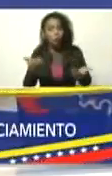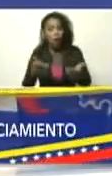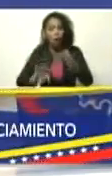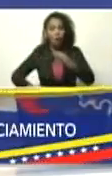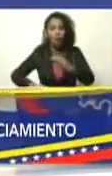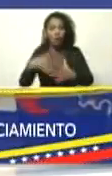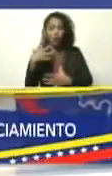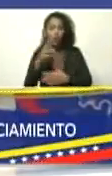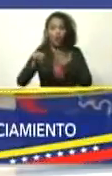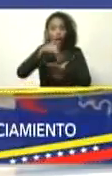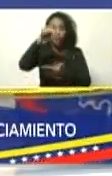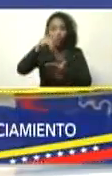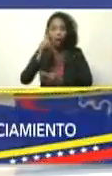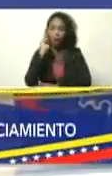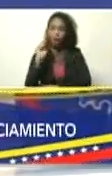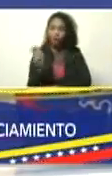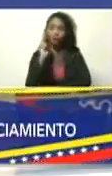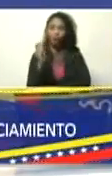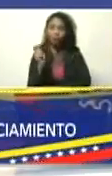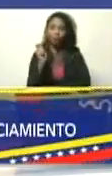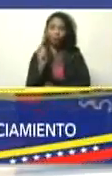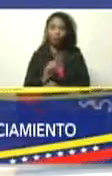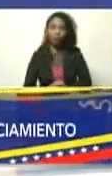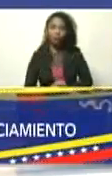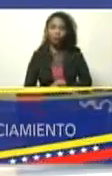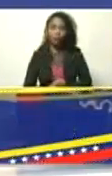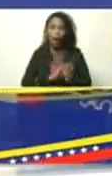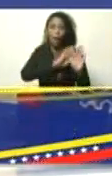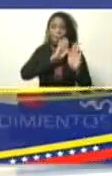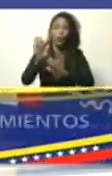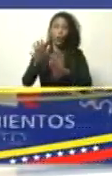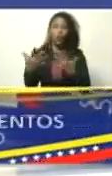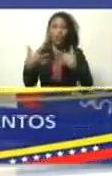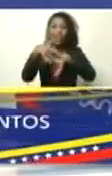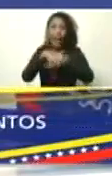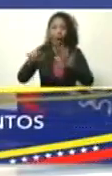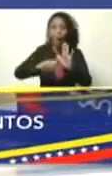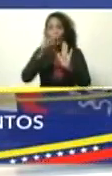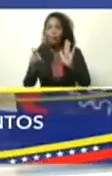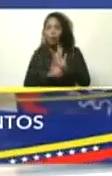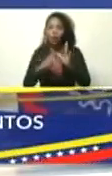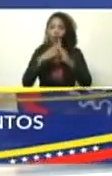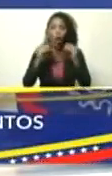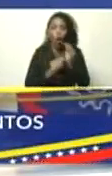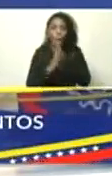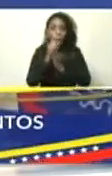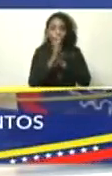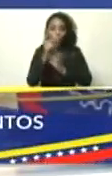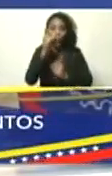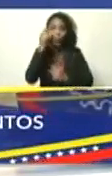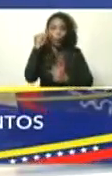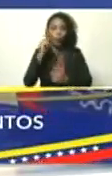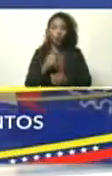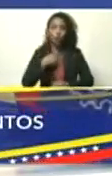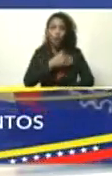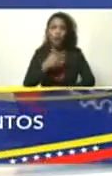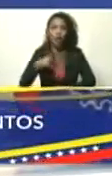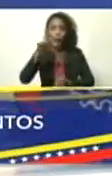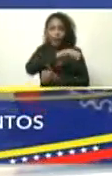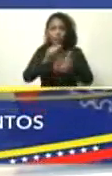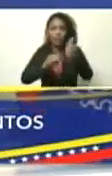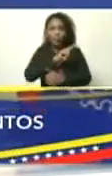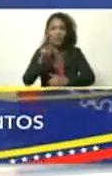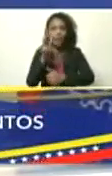Fondo Nacional de Financiamiento, el apoyo integral a todos los emprendedores y emprendedoras. Yo quisiera que la